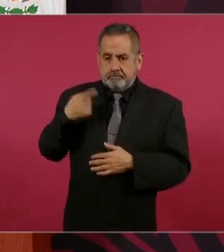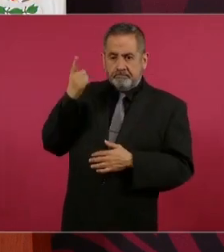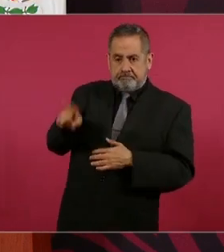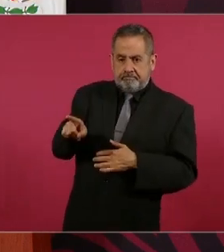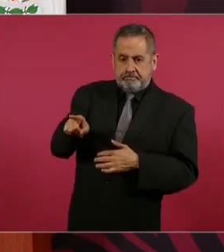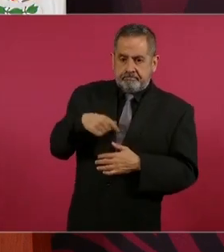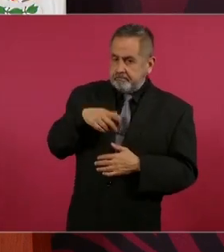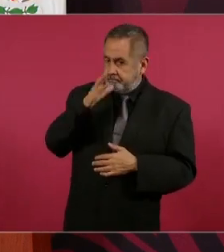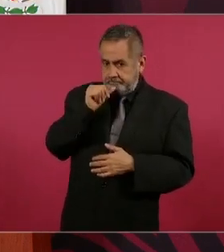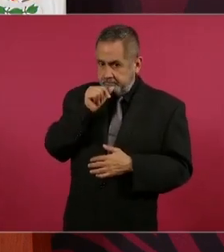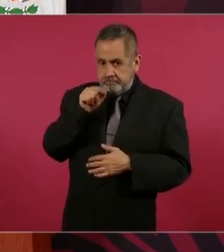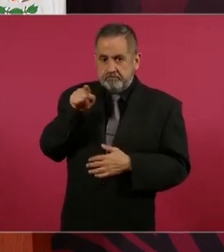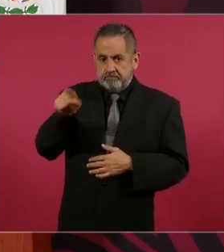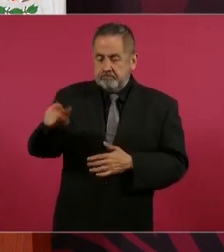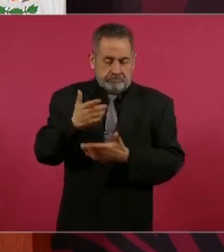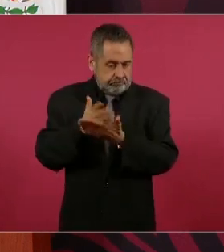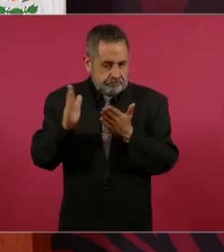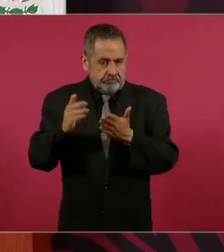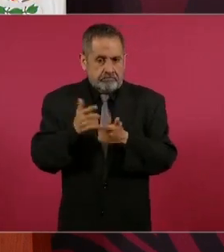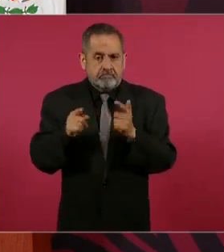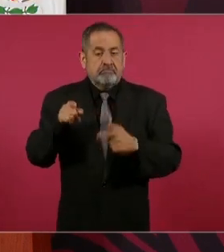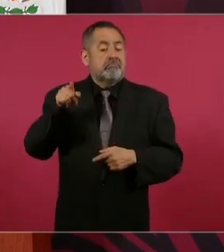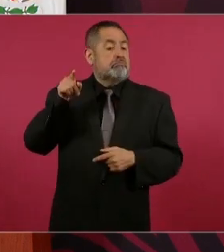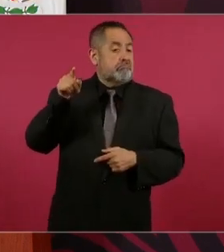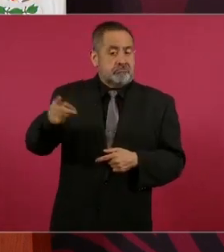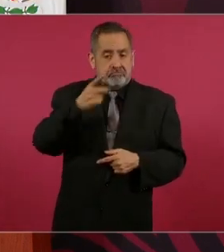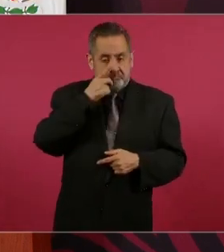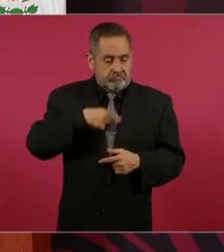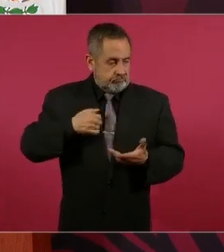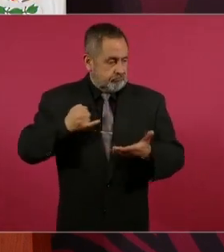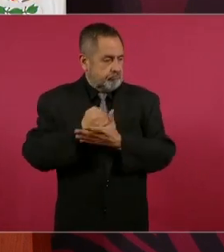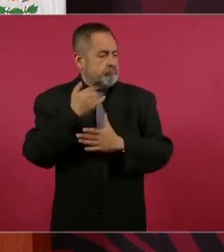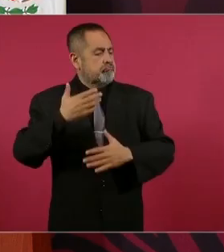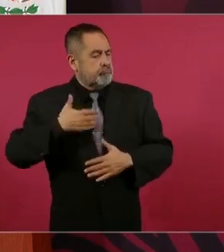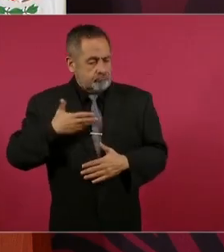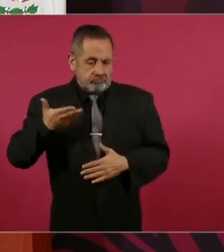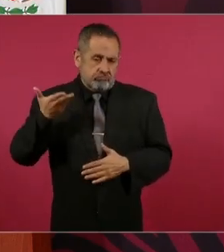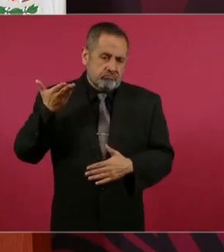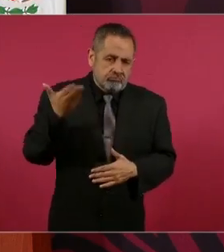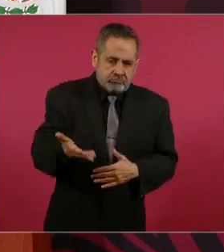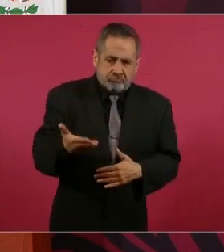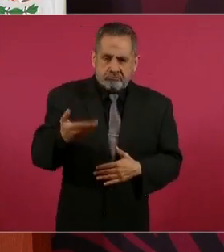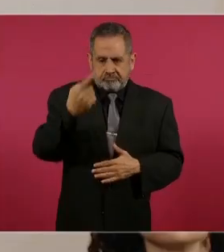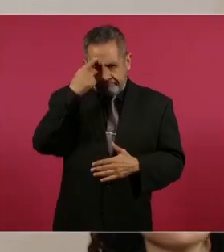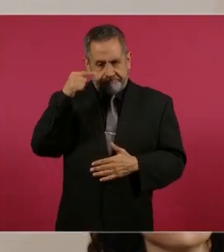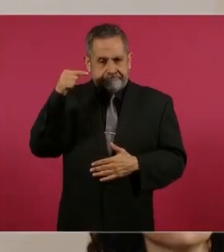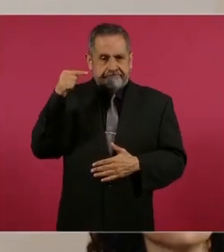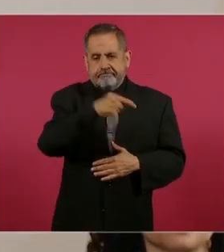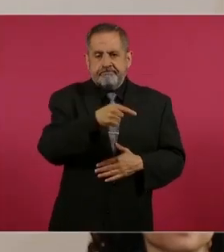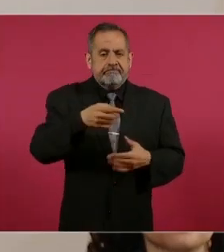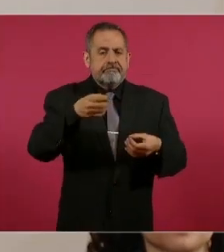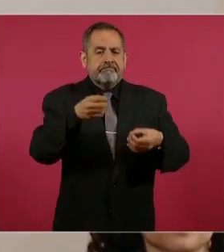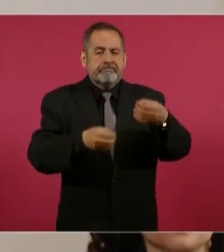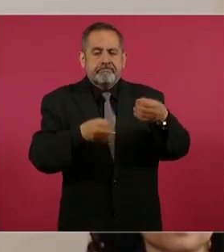órdenes, me informa, voy a solicitar al